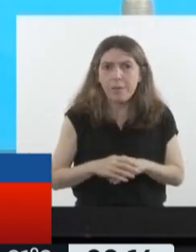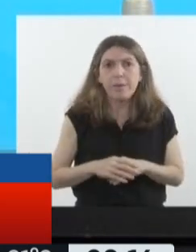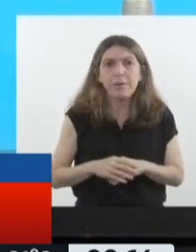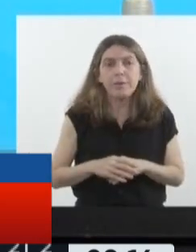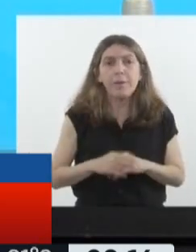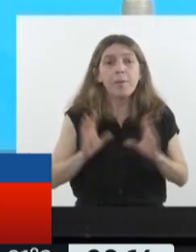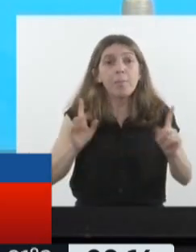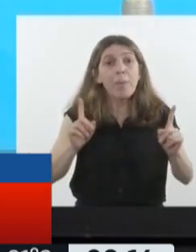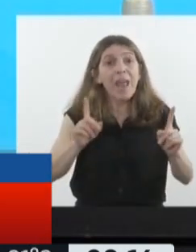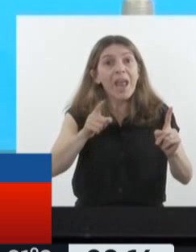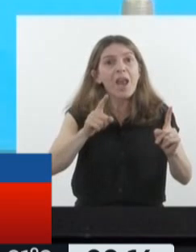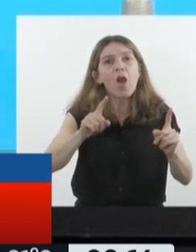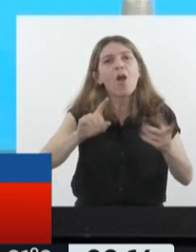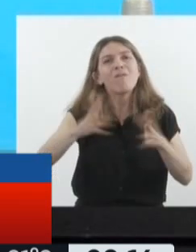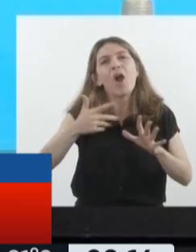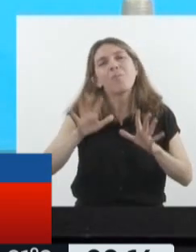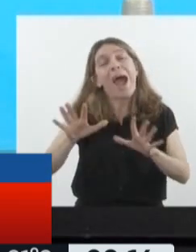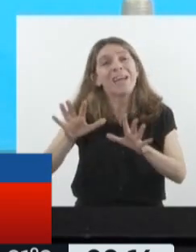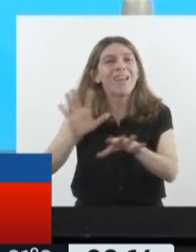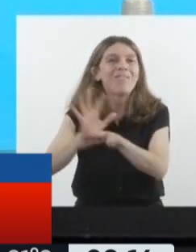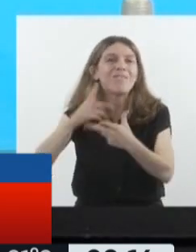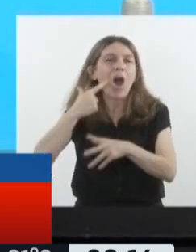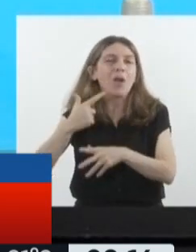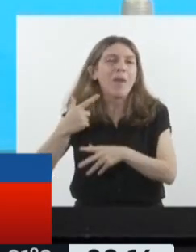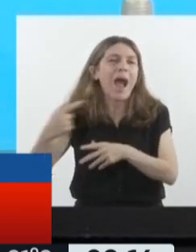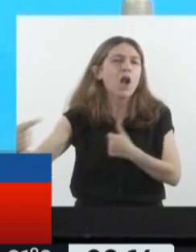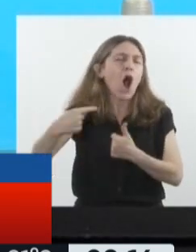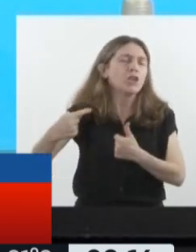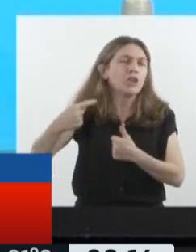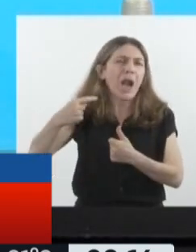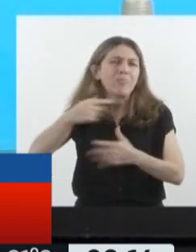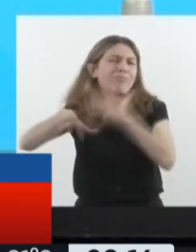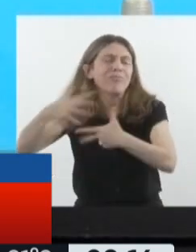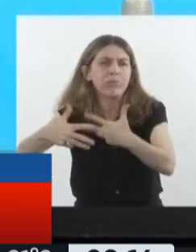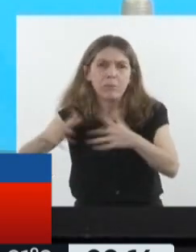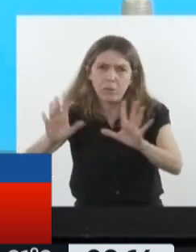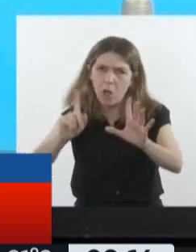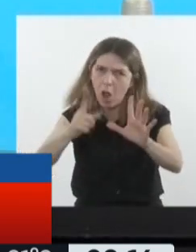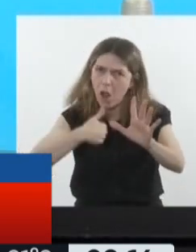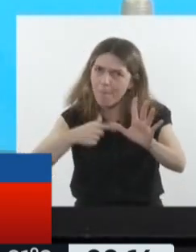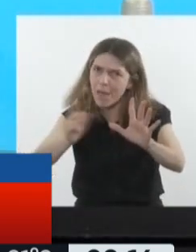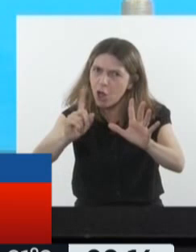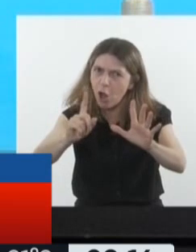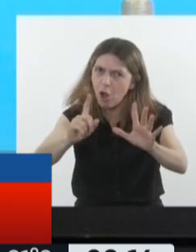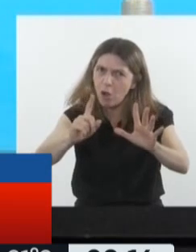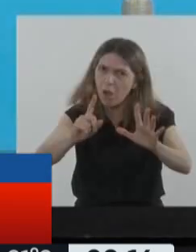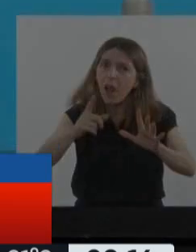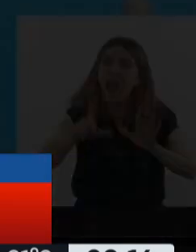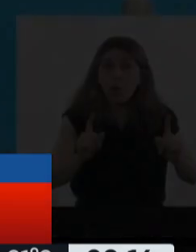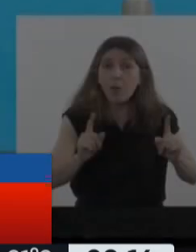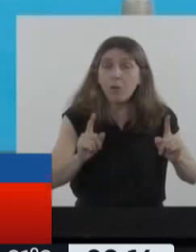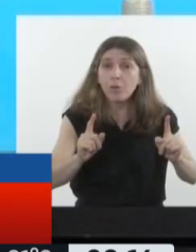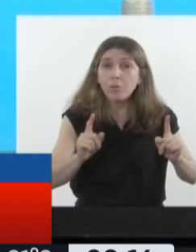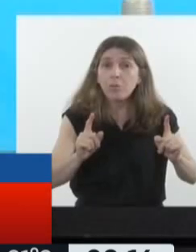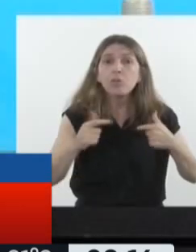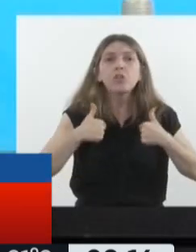Pero a mí la rebelión no, ¿eh? A mí la rebelión no, ¿eh? En el Estado de Derecho las leyes se cumplen.